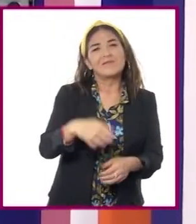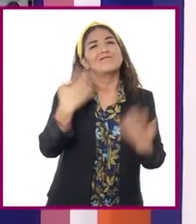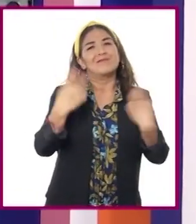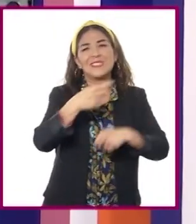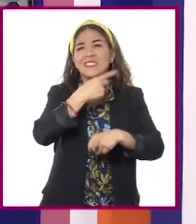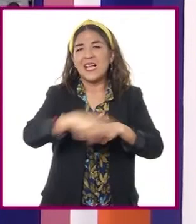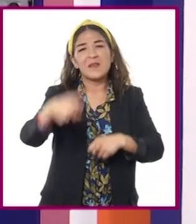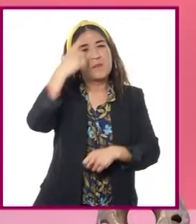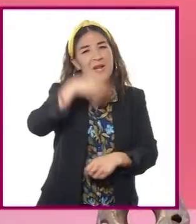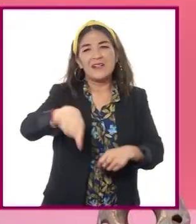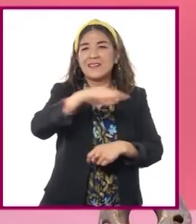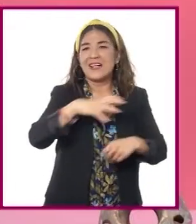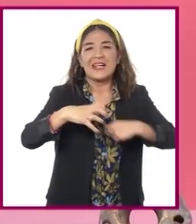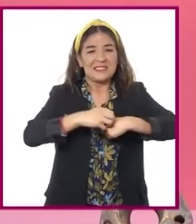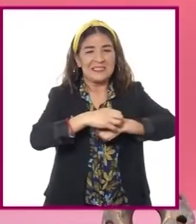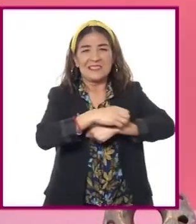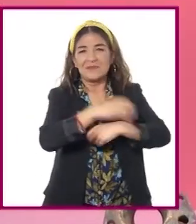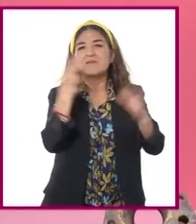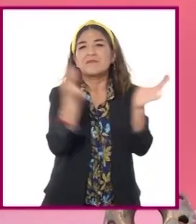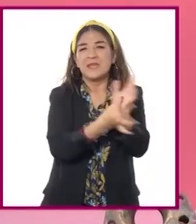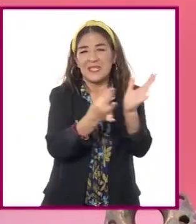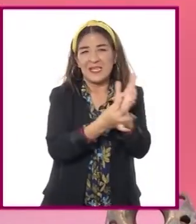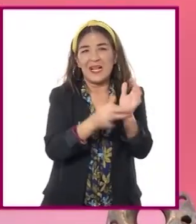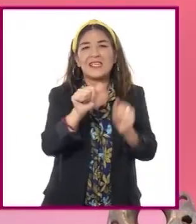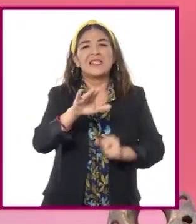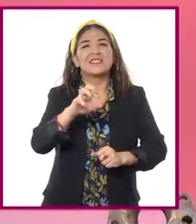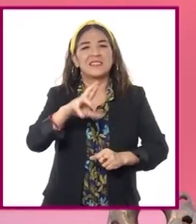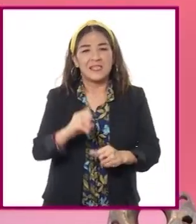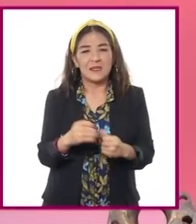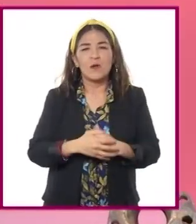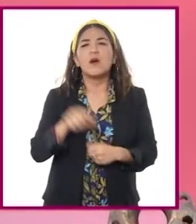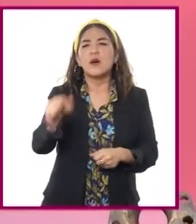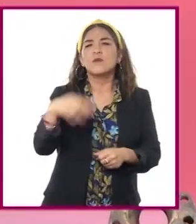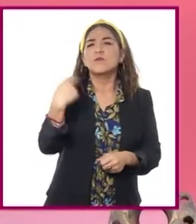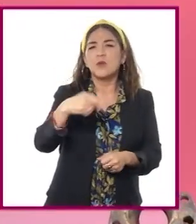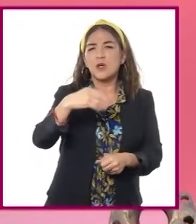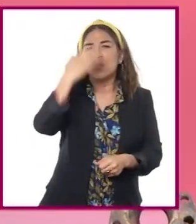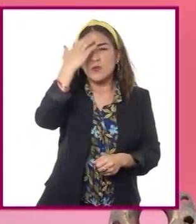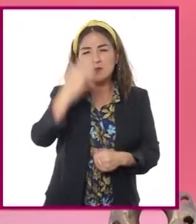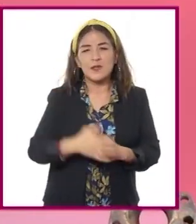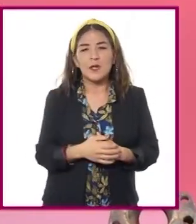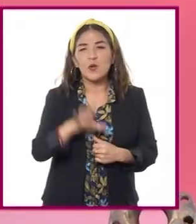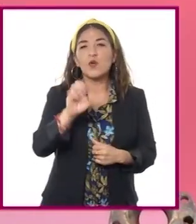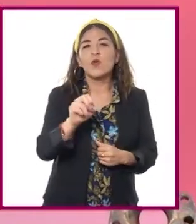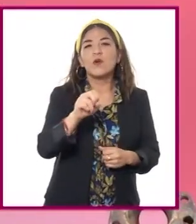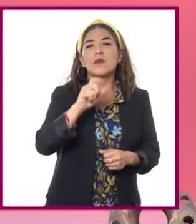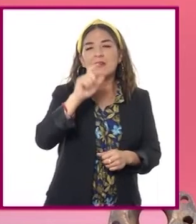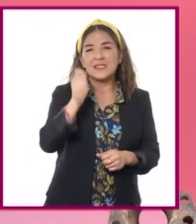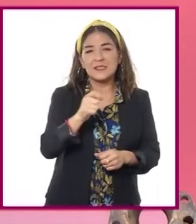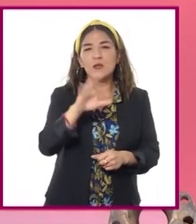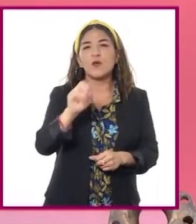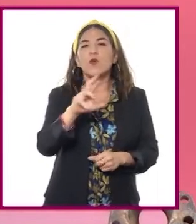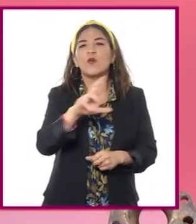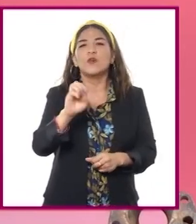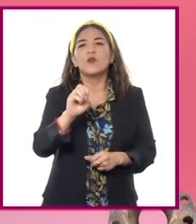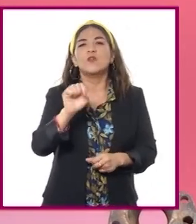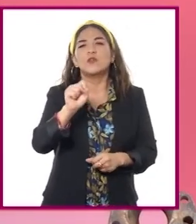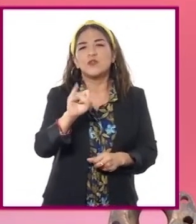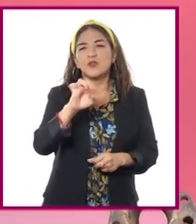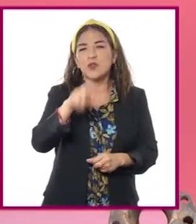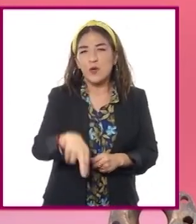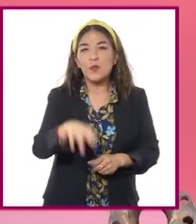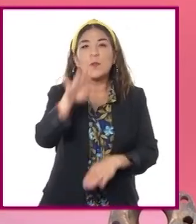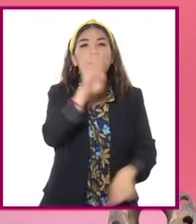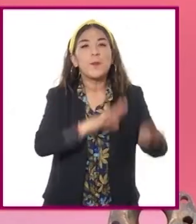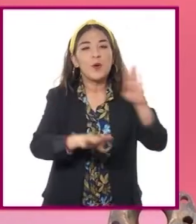la mayoría de los aceros. A este tipo de corrosión se le conoce como corrosión microbiológica o